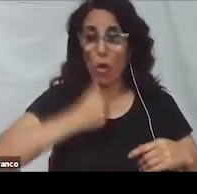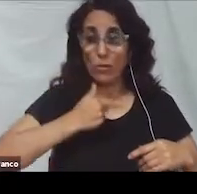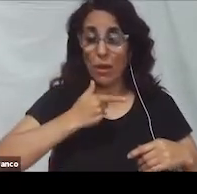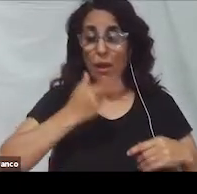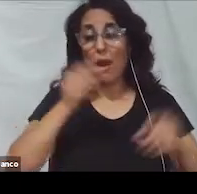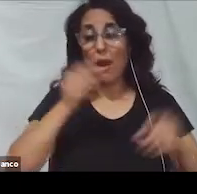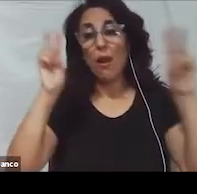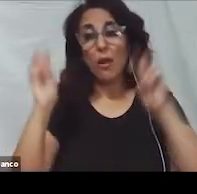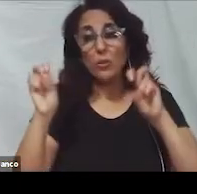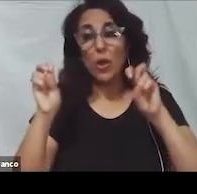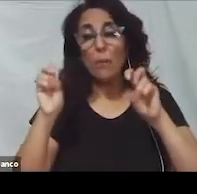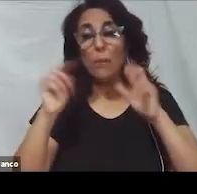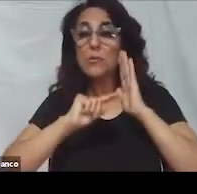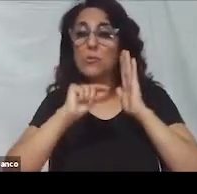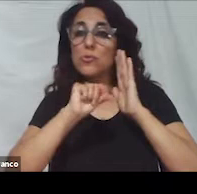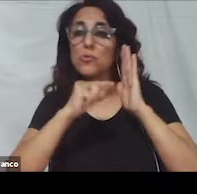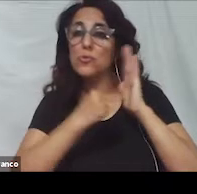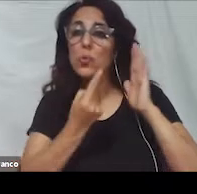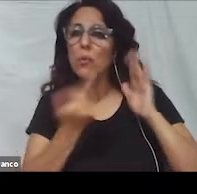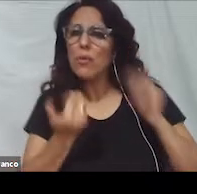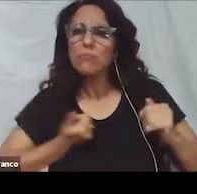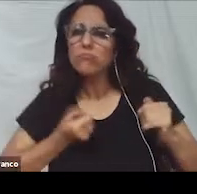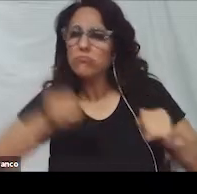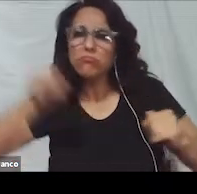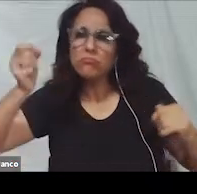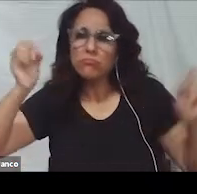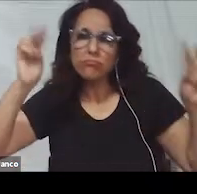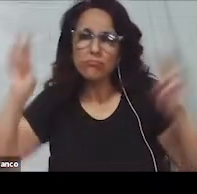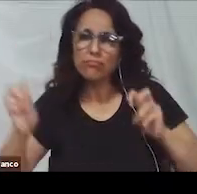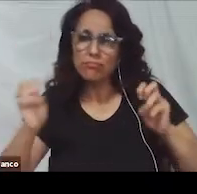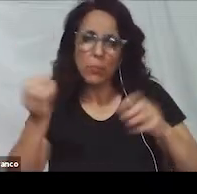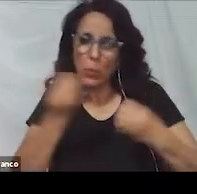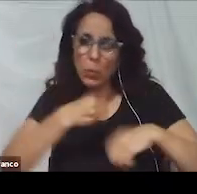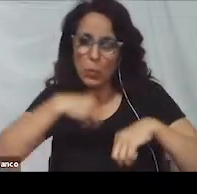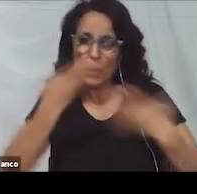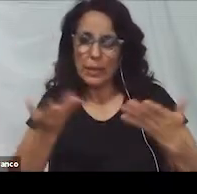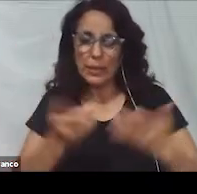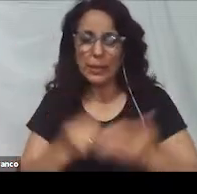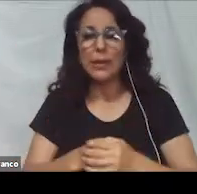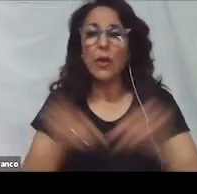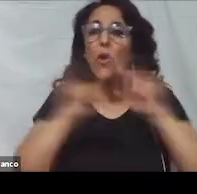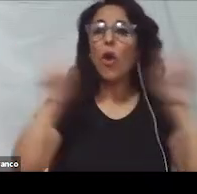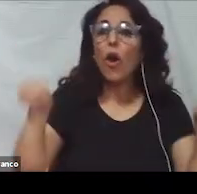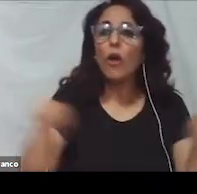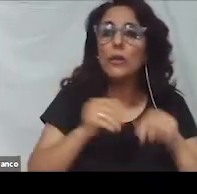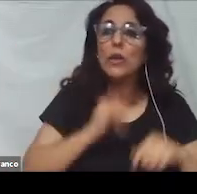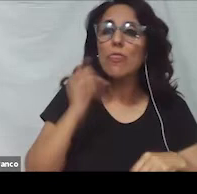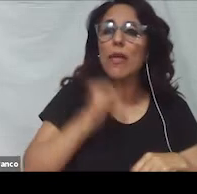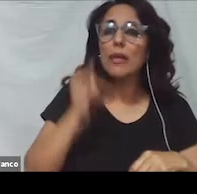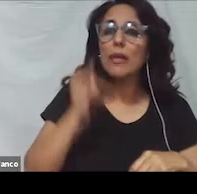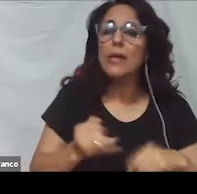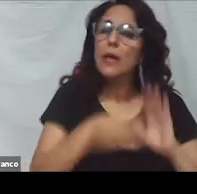tal en la ciudad X, ¿sí? Entonces estamos dando un contexto a esa imagen y no